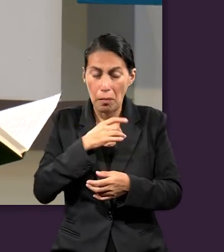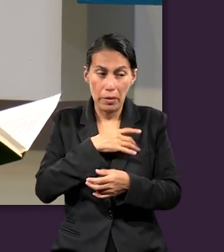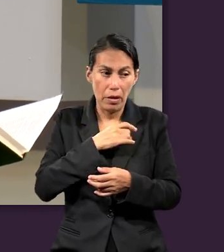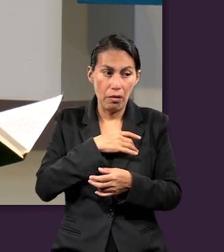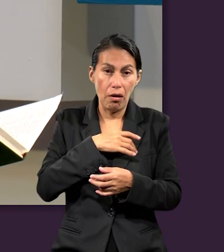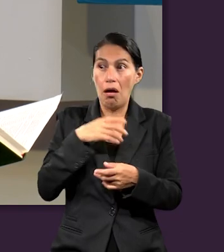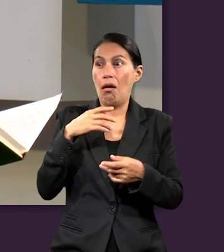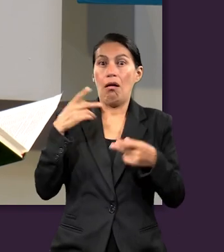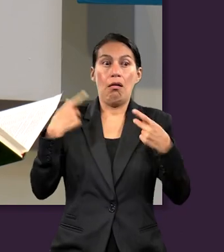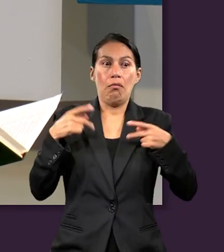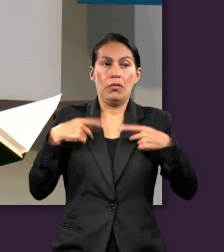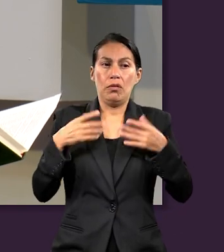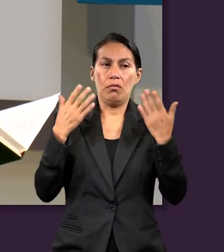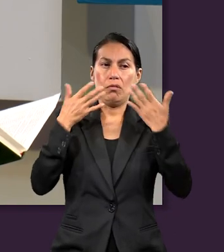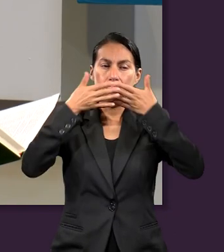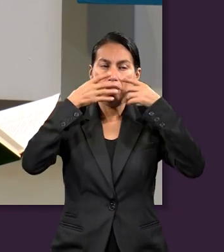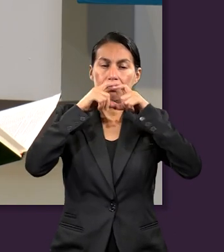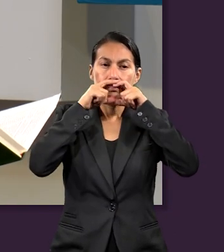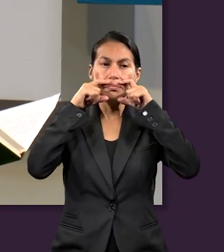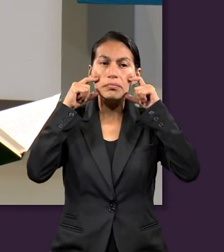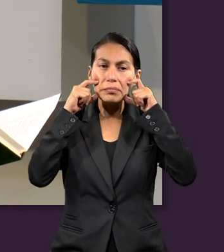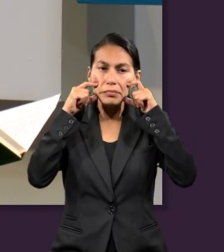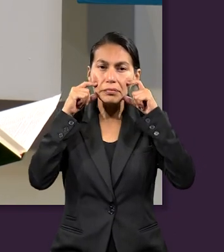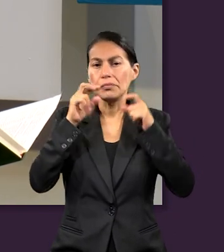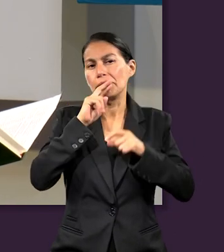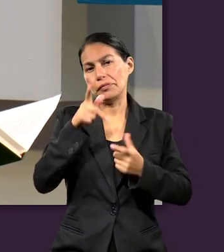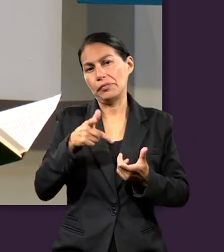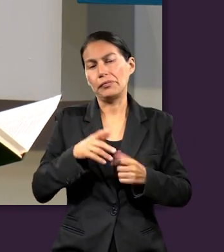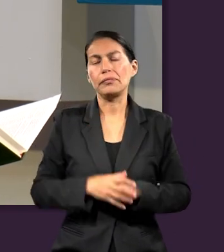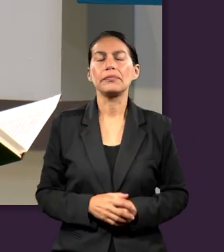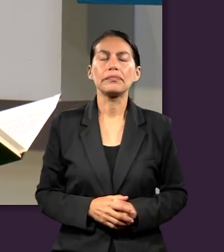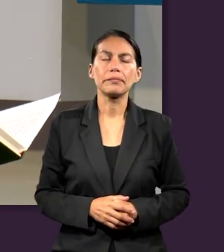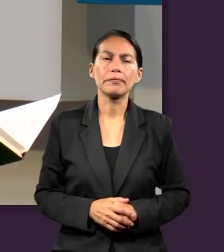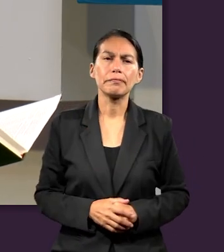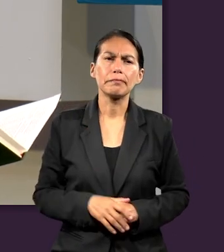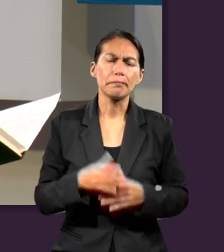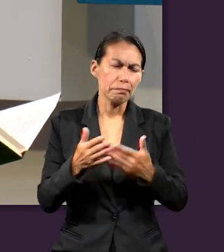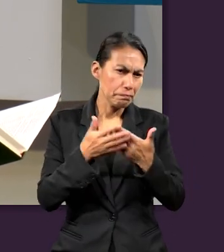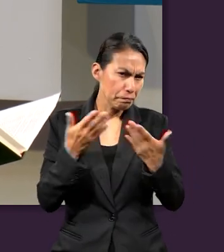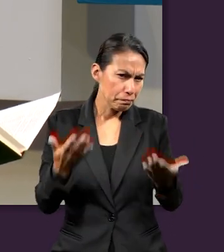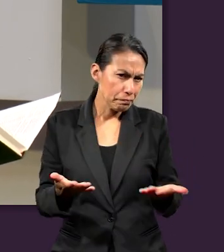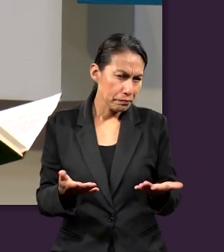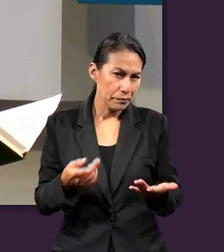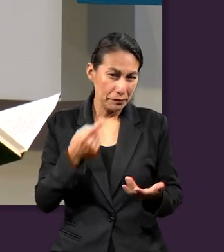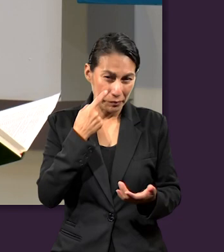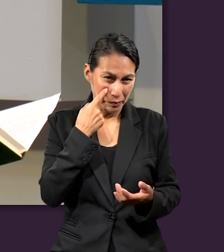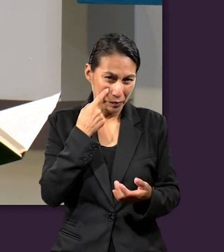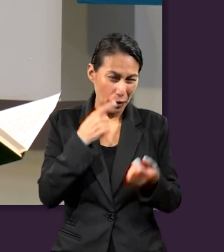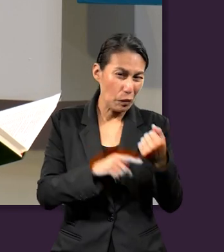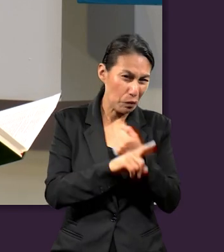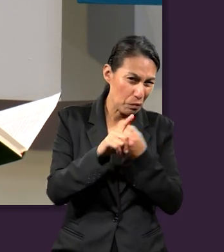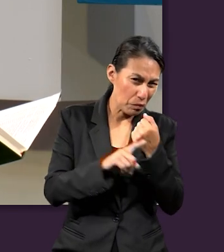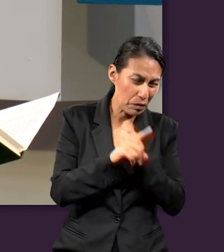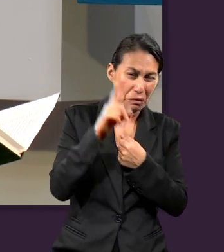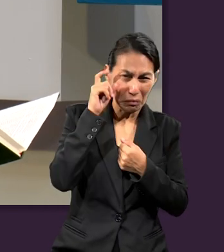que la gente actuara Alguien ASUME el liderazgo Ahora hay crisis en el liderazgo mundial Y eso también es